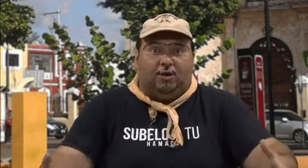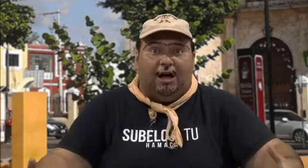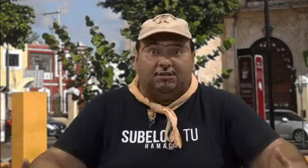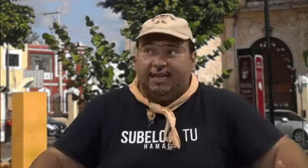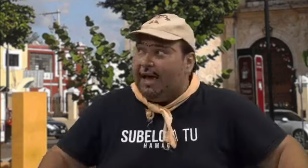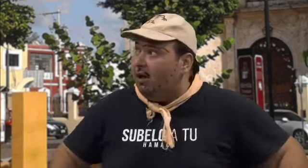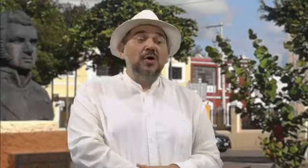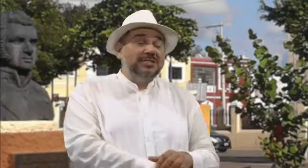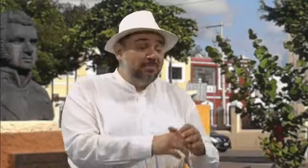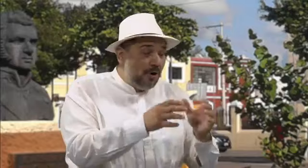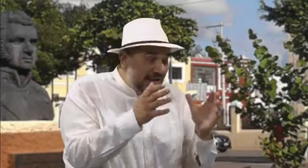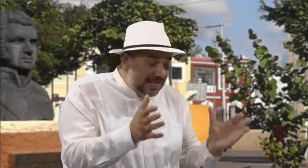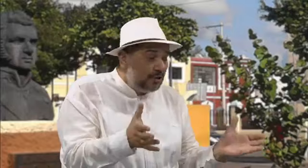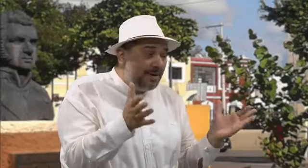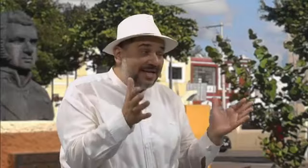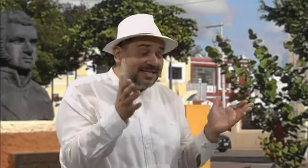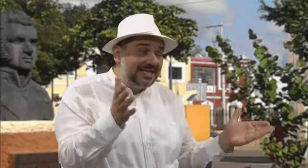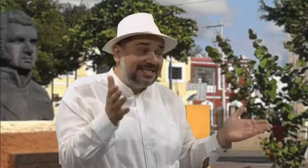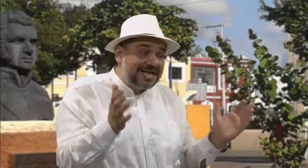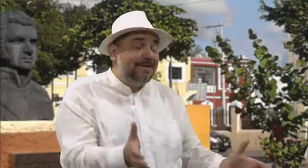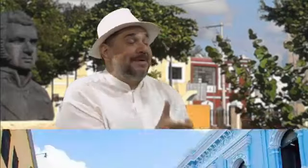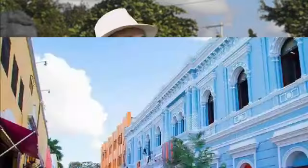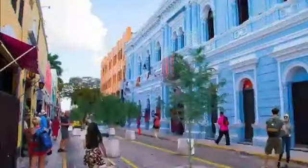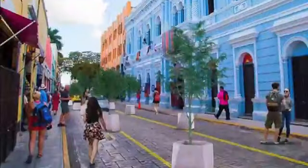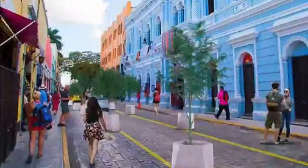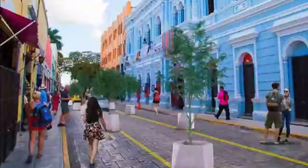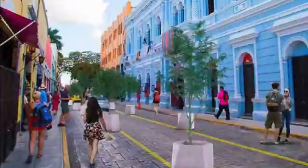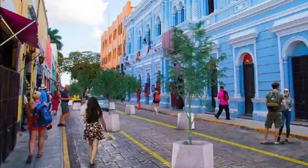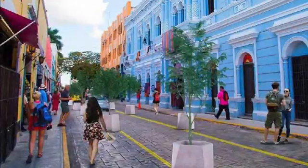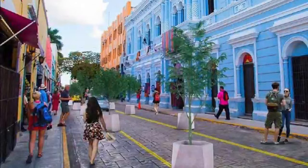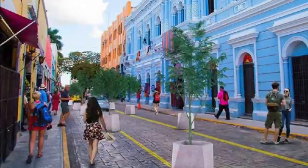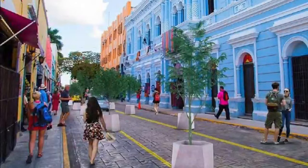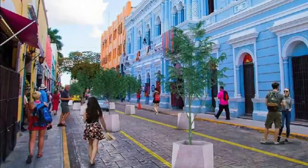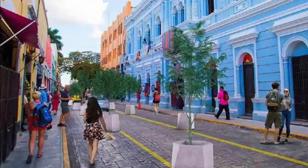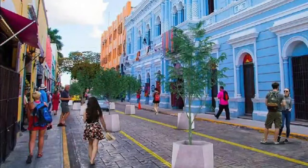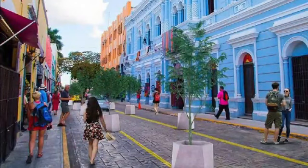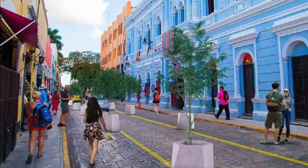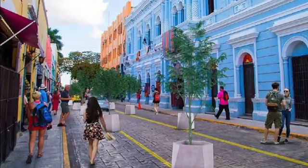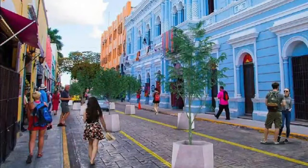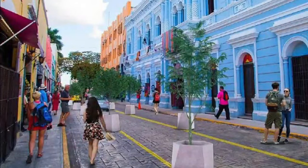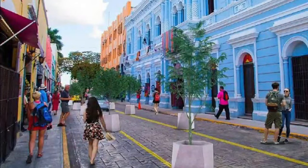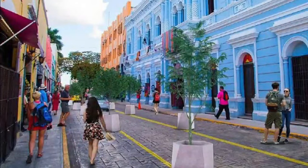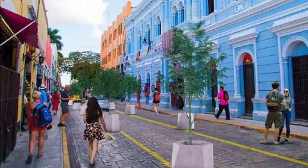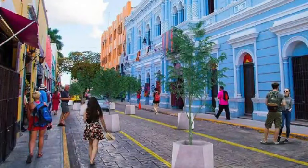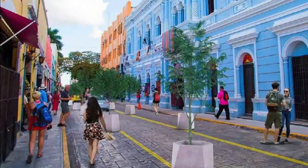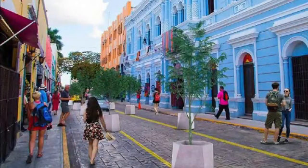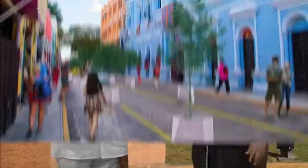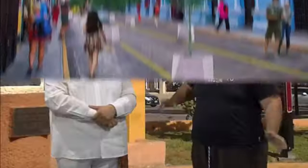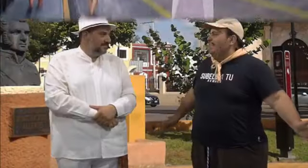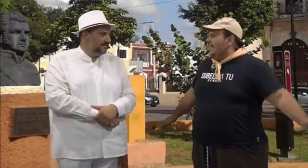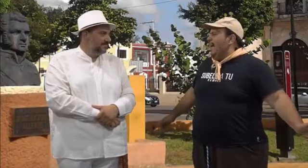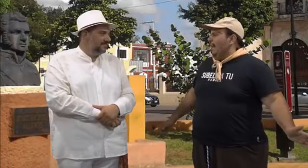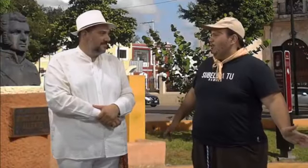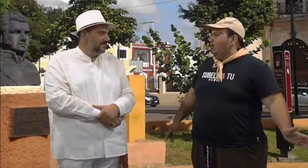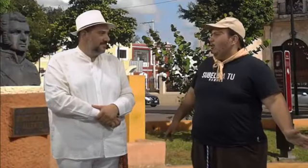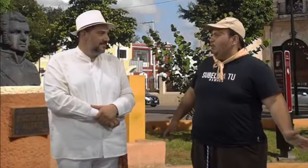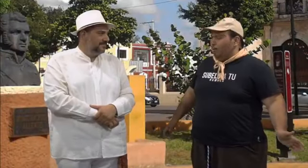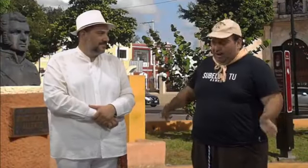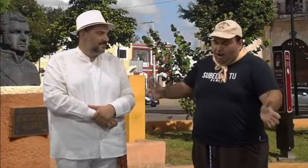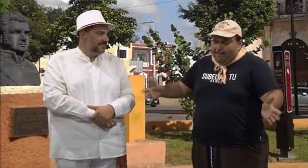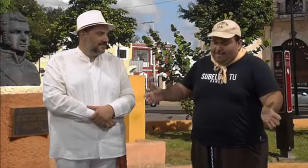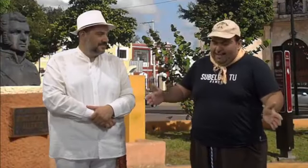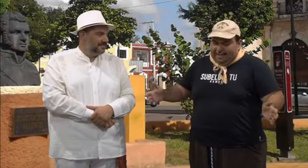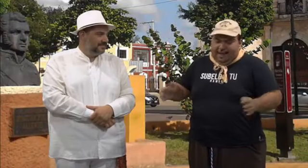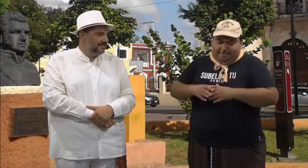todos achocados allá. Pues por eso van a ser las escarpas más amplias, para que tenga mejor movilidad el peatón. Ahí sí tienes razón,